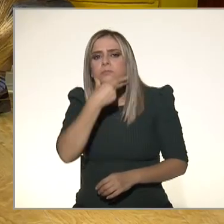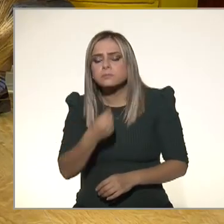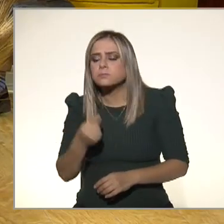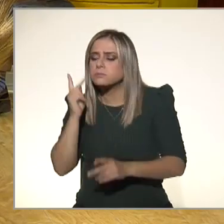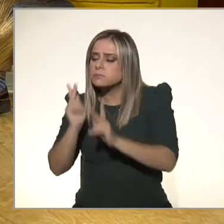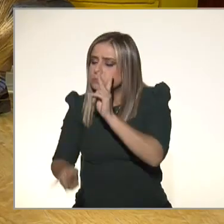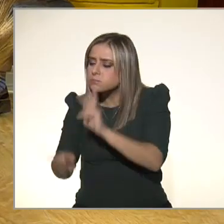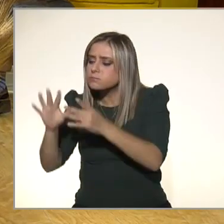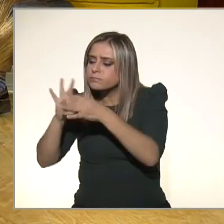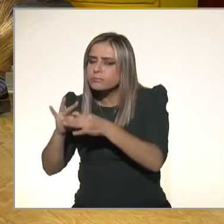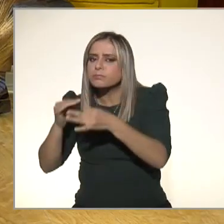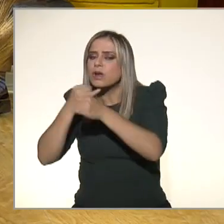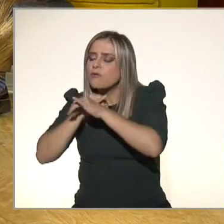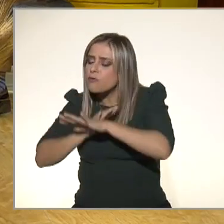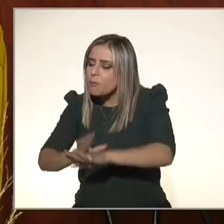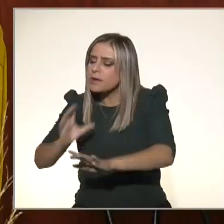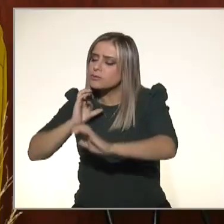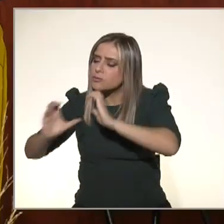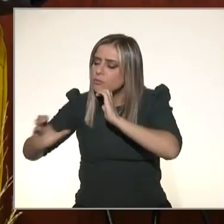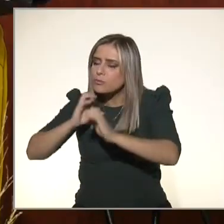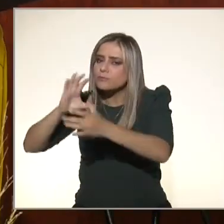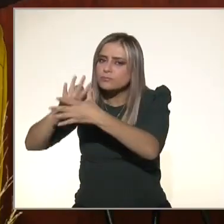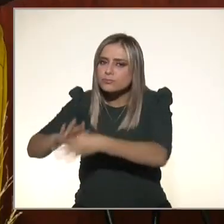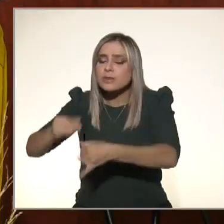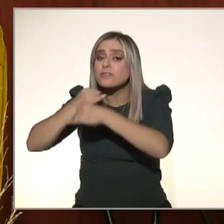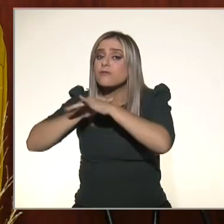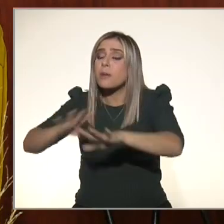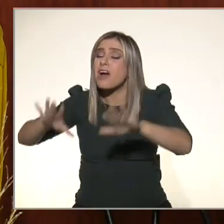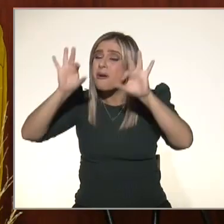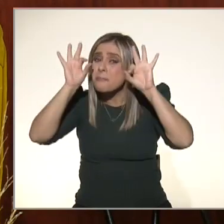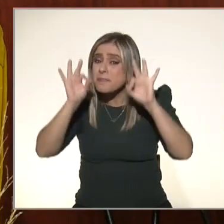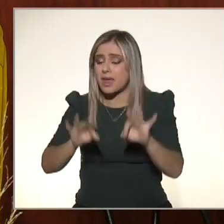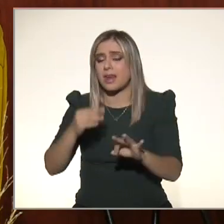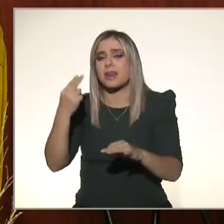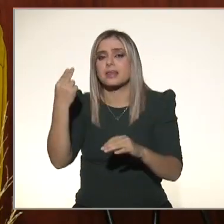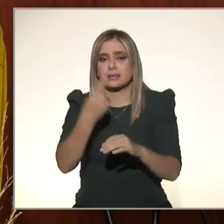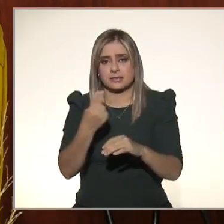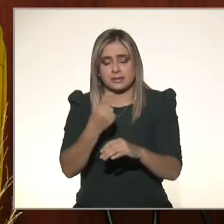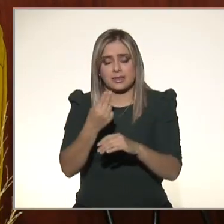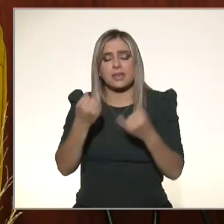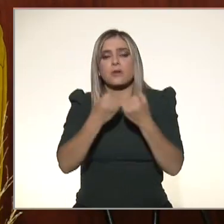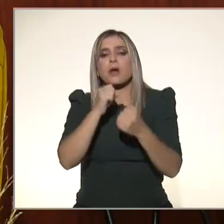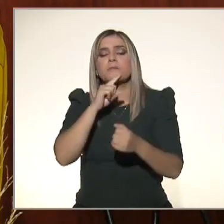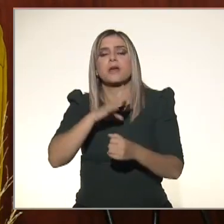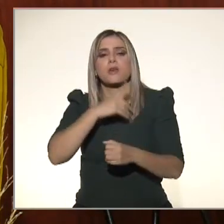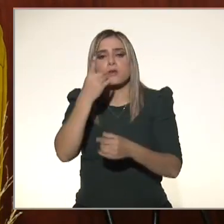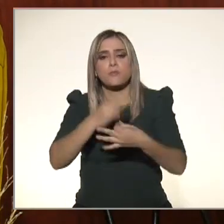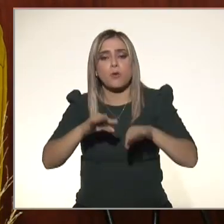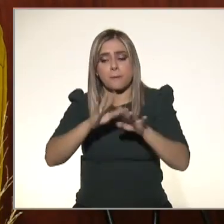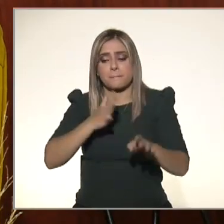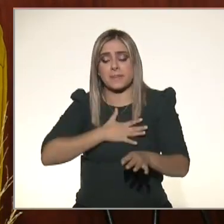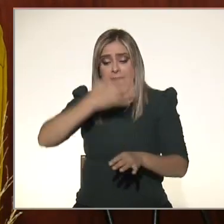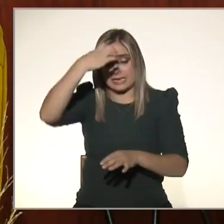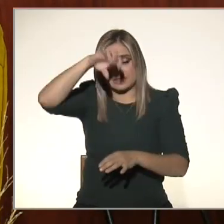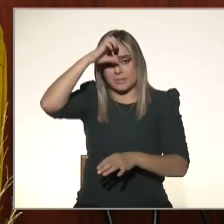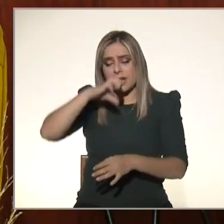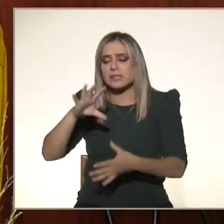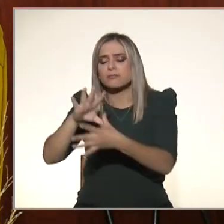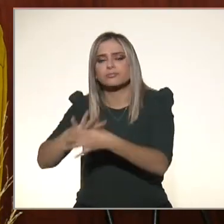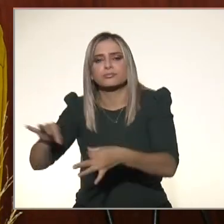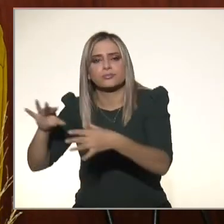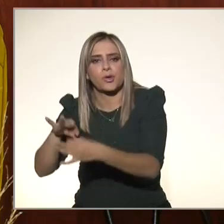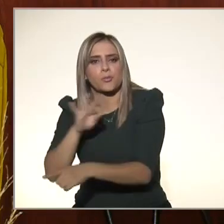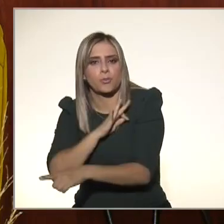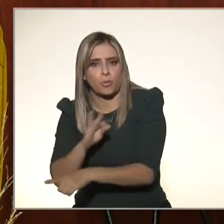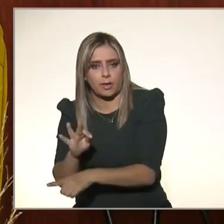una plática informativa, con una información correcta y que el punto importante, que también ya lo haya vivido. ¿Sí? Ahora, actualmente,